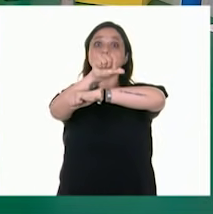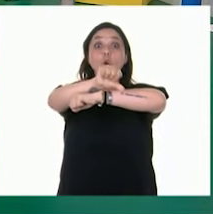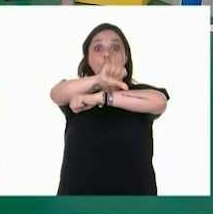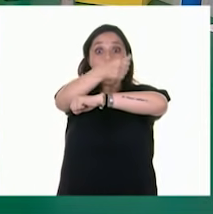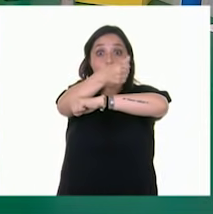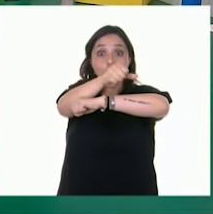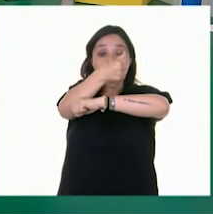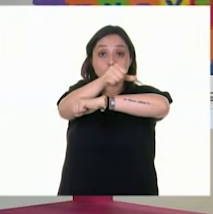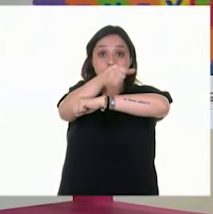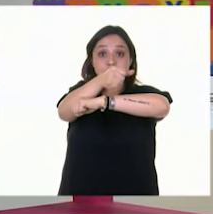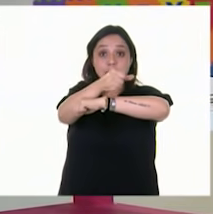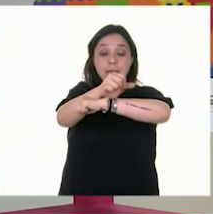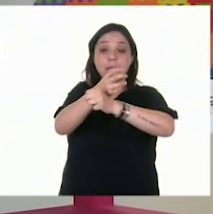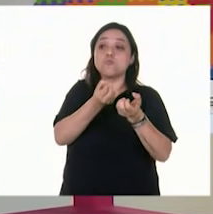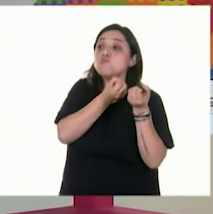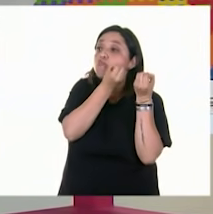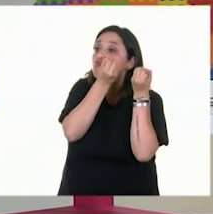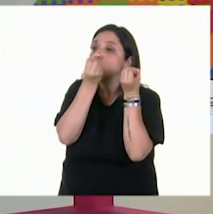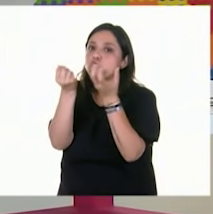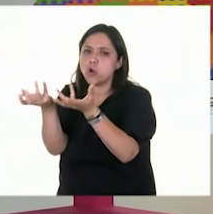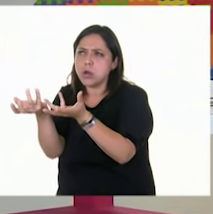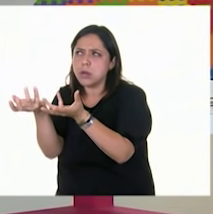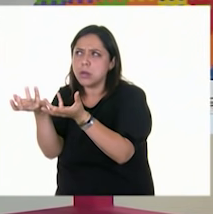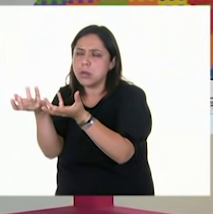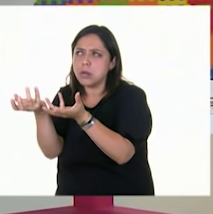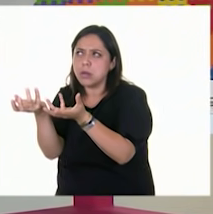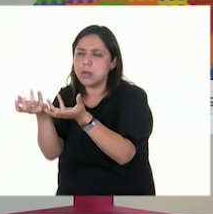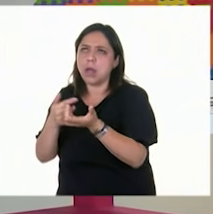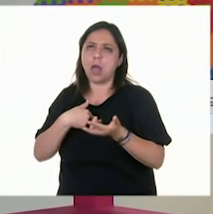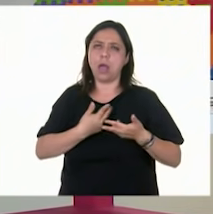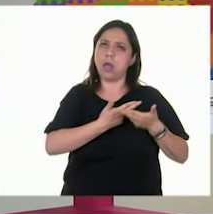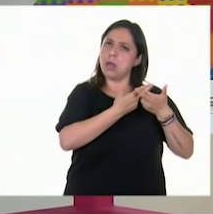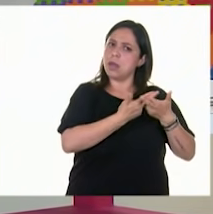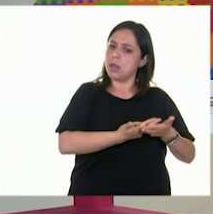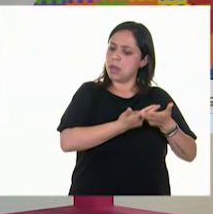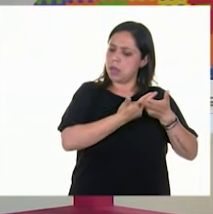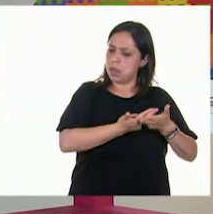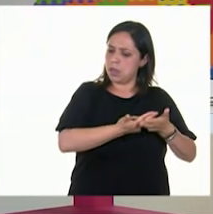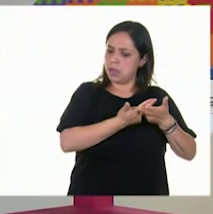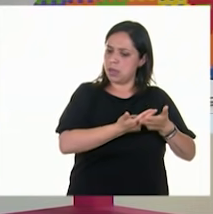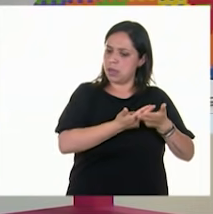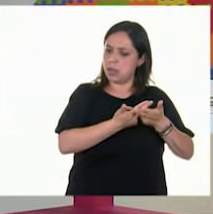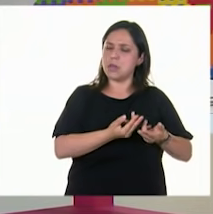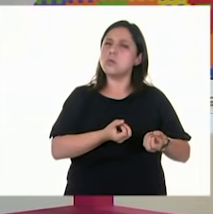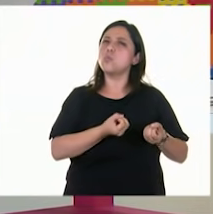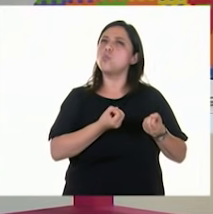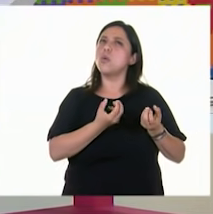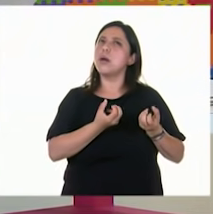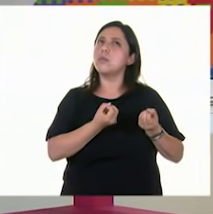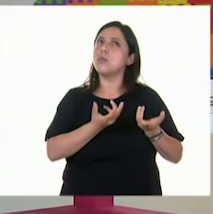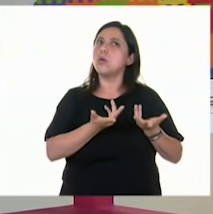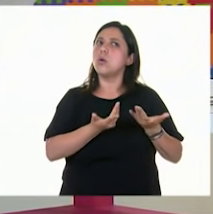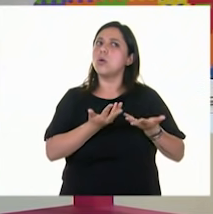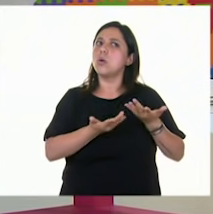va a regalar, lo cual me queda... Ah, pues, ¿qué será?